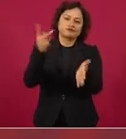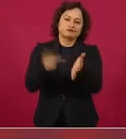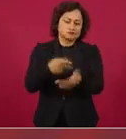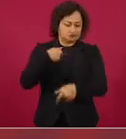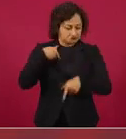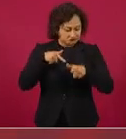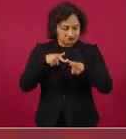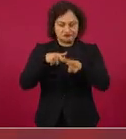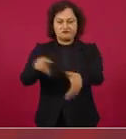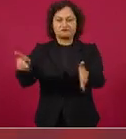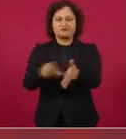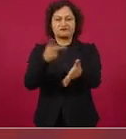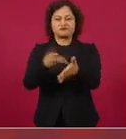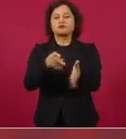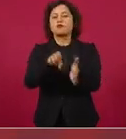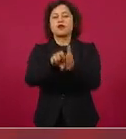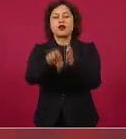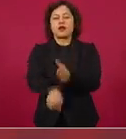Hidalgo,